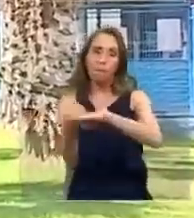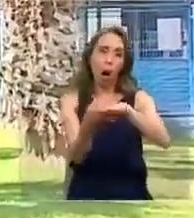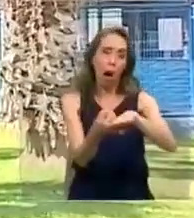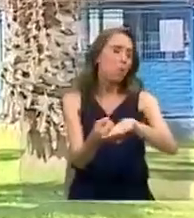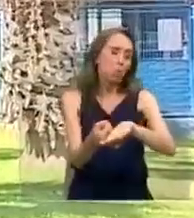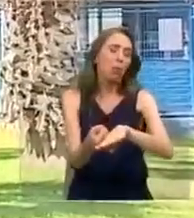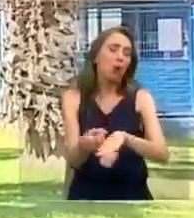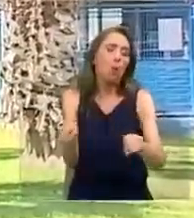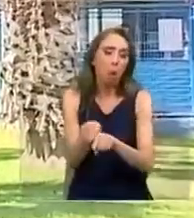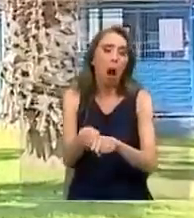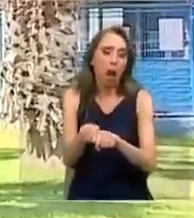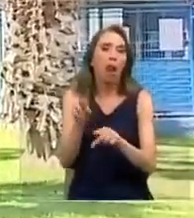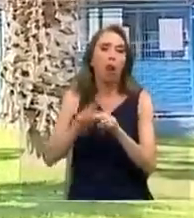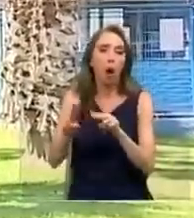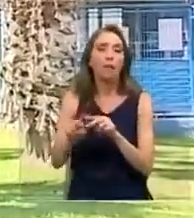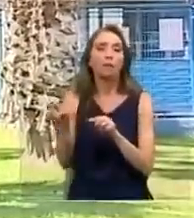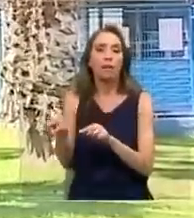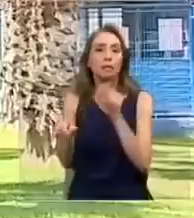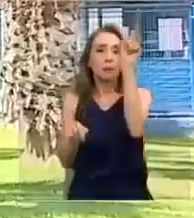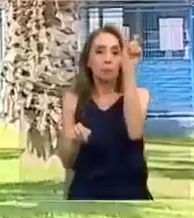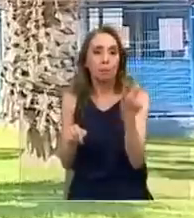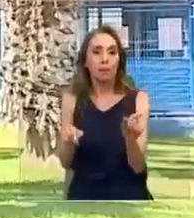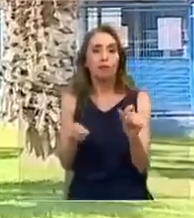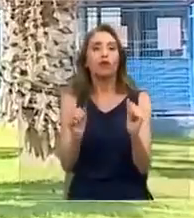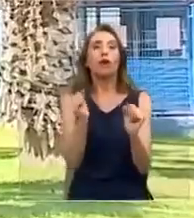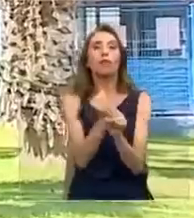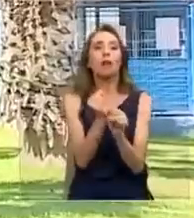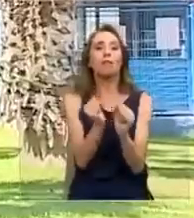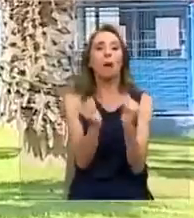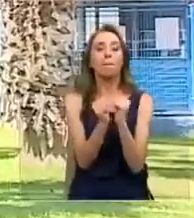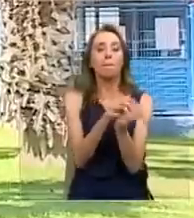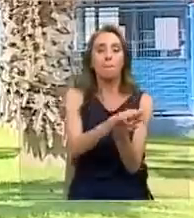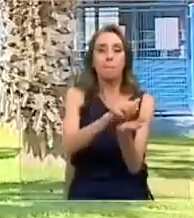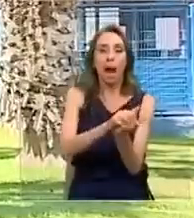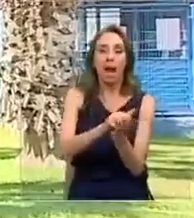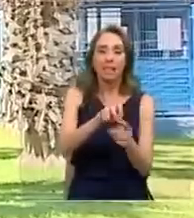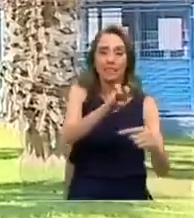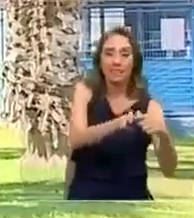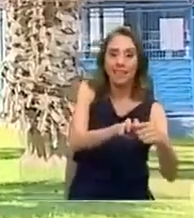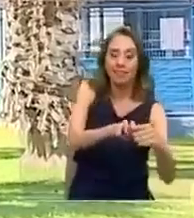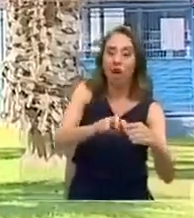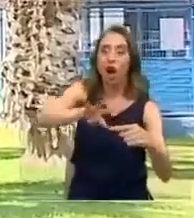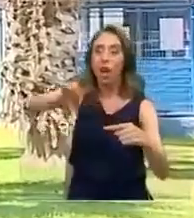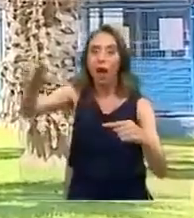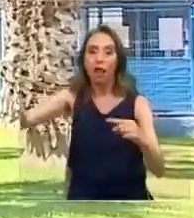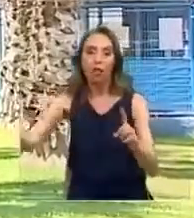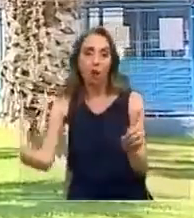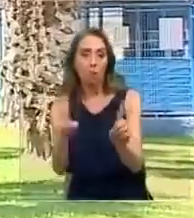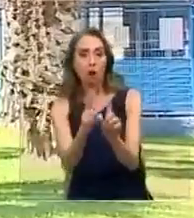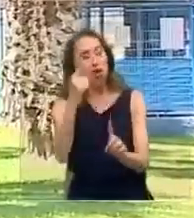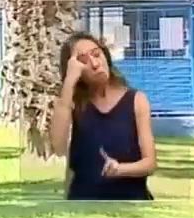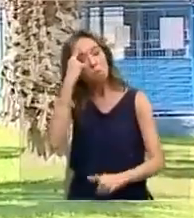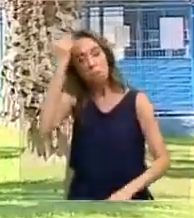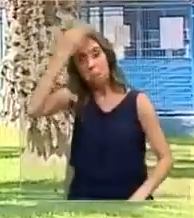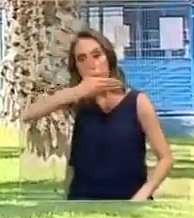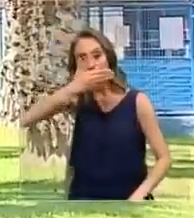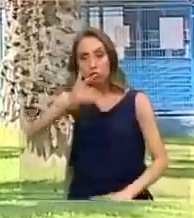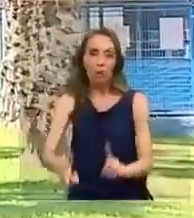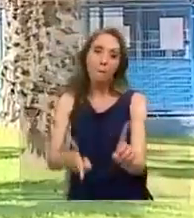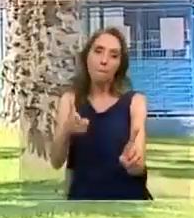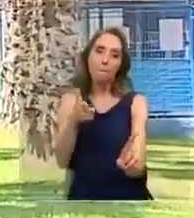va a hacer. Y este es el caso justamente de la persona de la panadería, en el cual el delincuente, sin pensar,